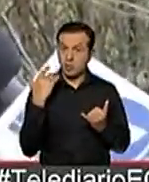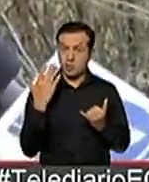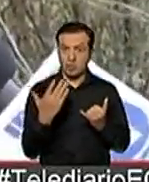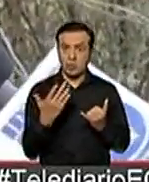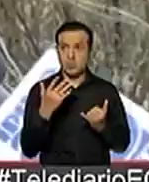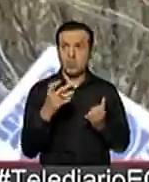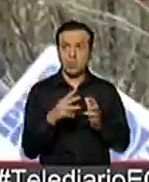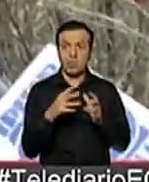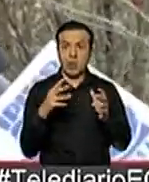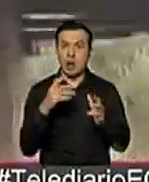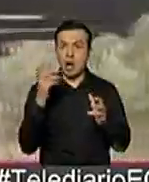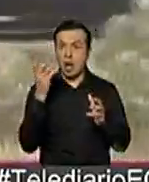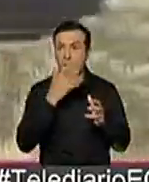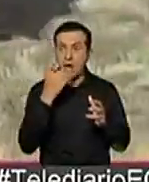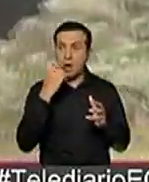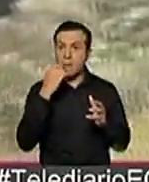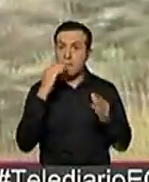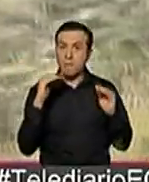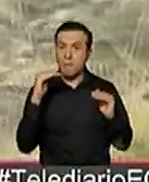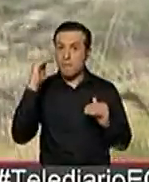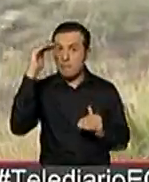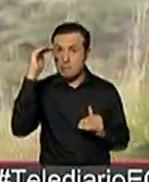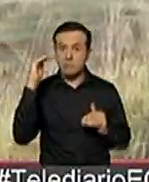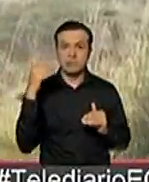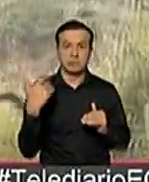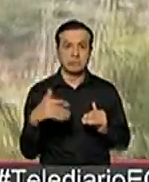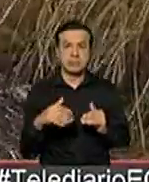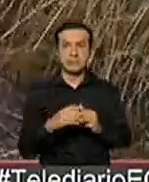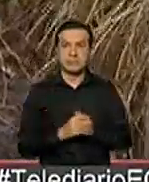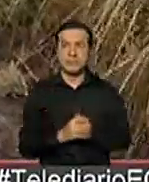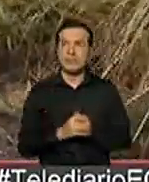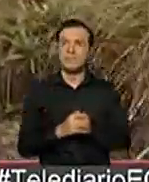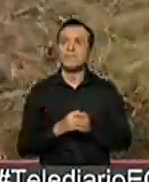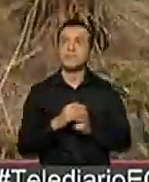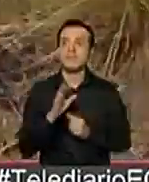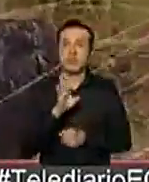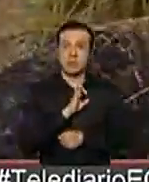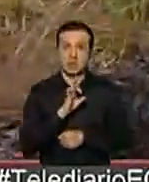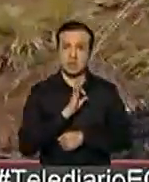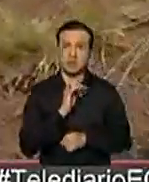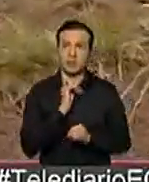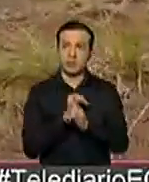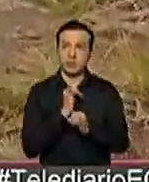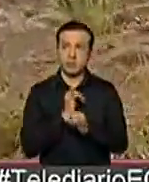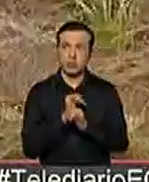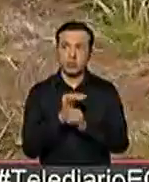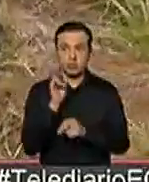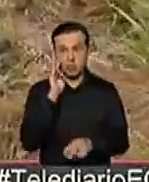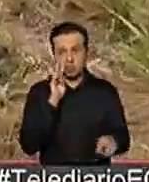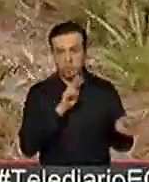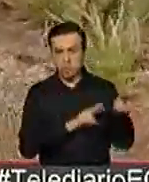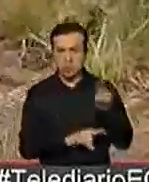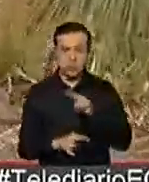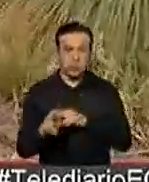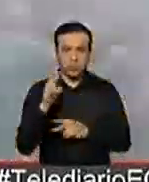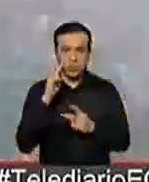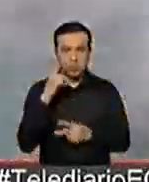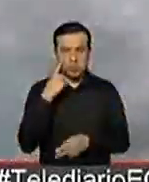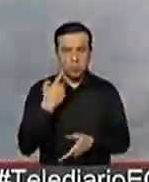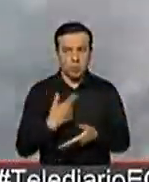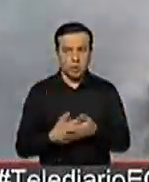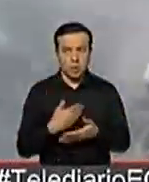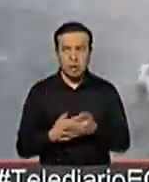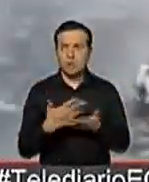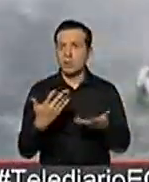un aumento de temperatura. Hasta el sector del Artesón en Tufiño arribaron técnicos del Instituto Geofísico para recabar muestras que